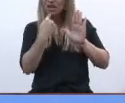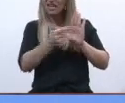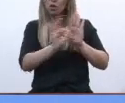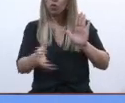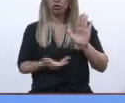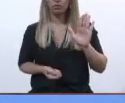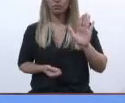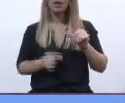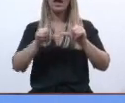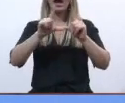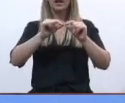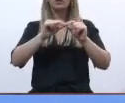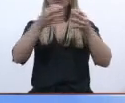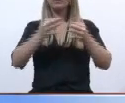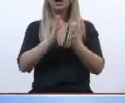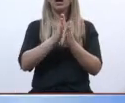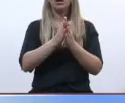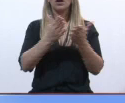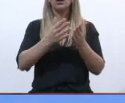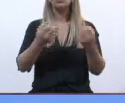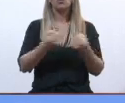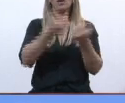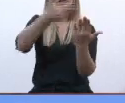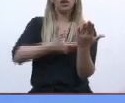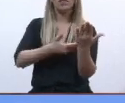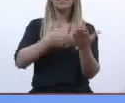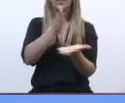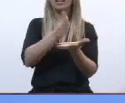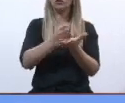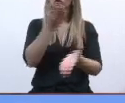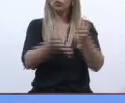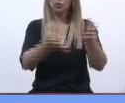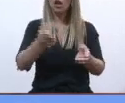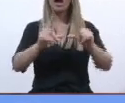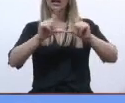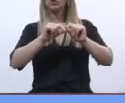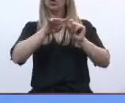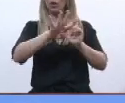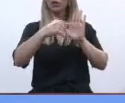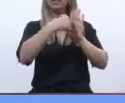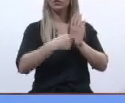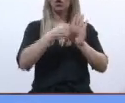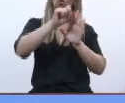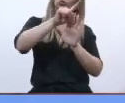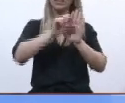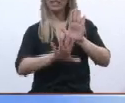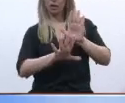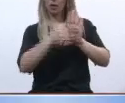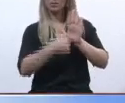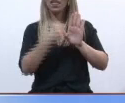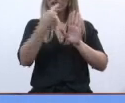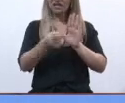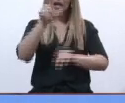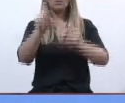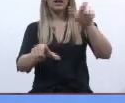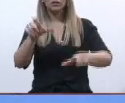En el artículo, en la Convención Americana sobre Derechos Humanos, artículo 4, inciso 1 y 5, dice: toda